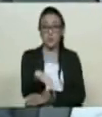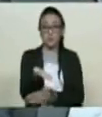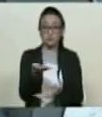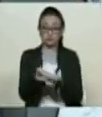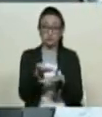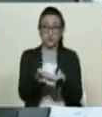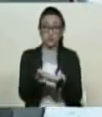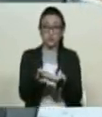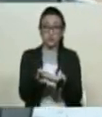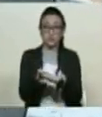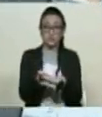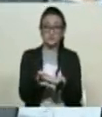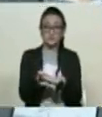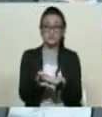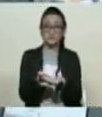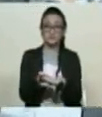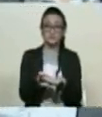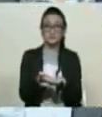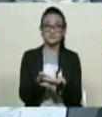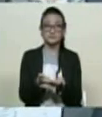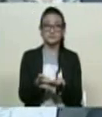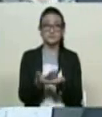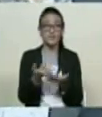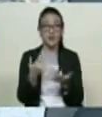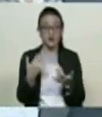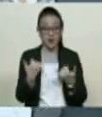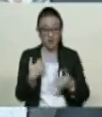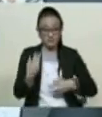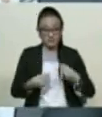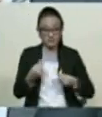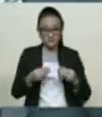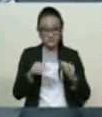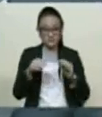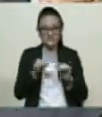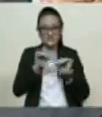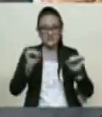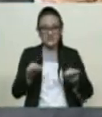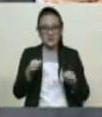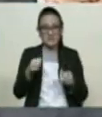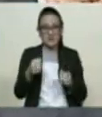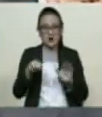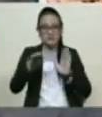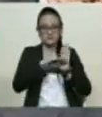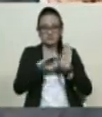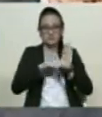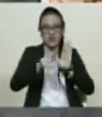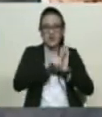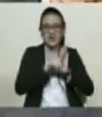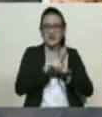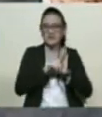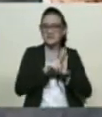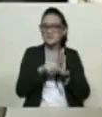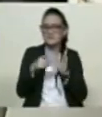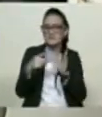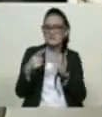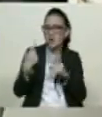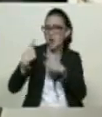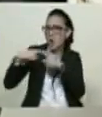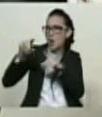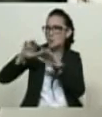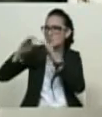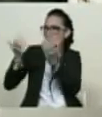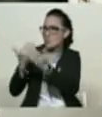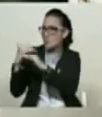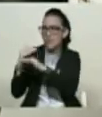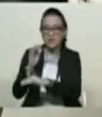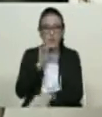Hemos construido un sistema de garantías como ninguno en ninguna parte del mundo. Y